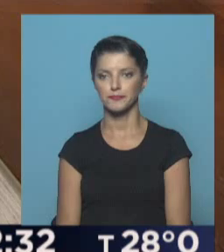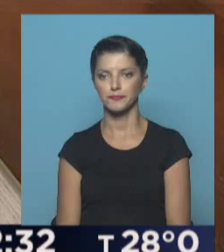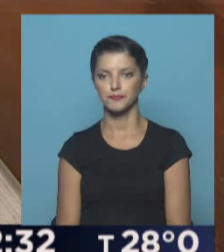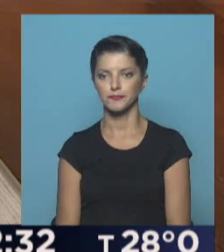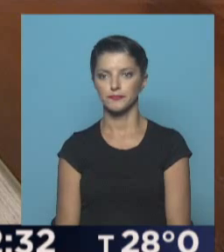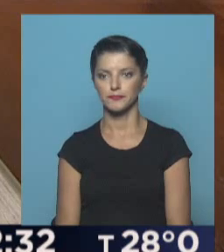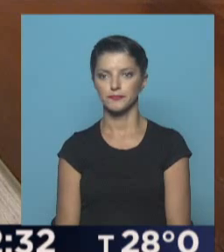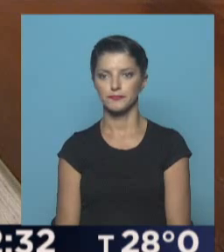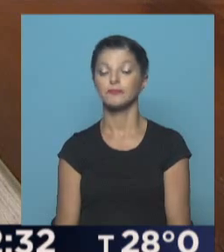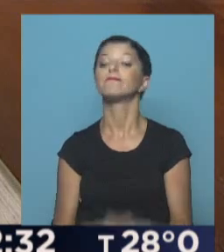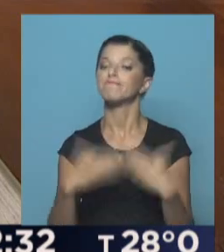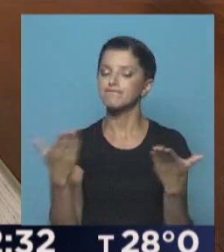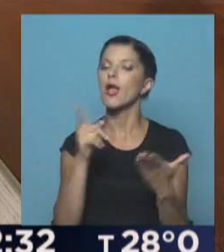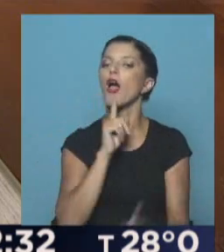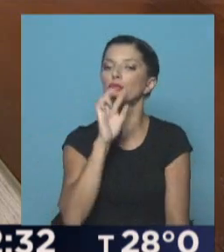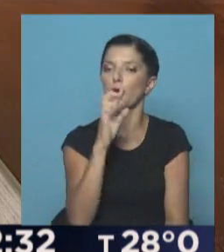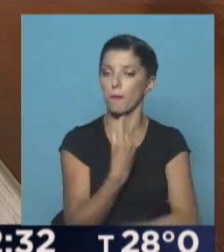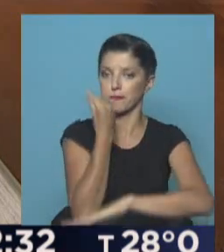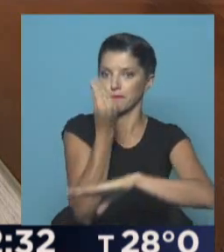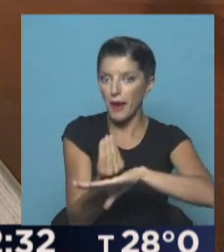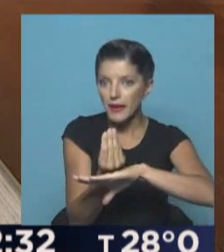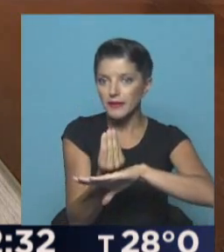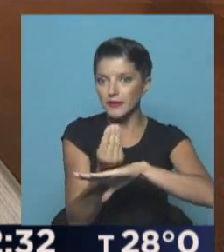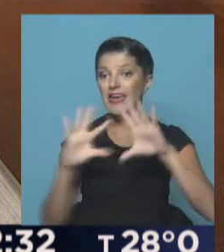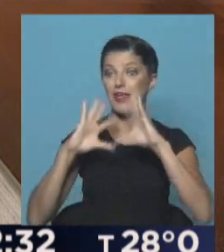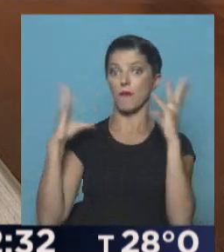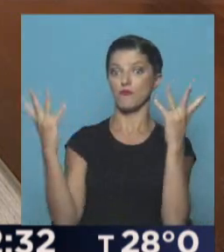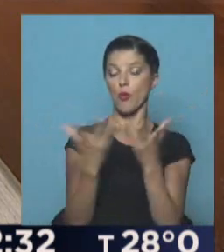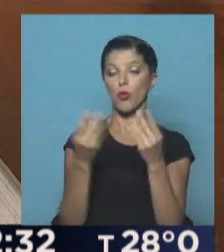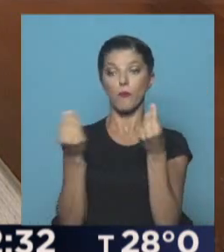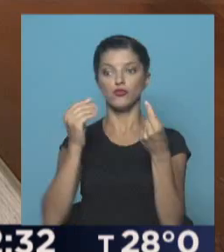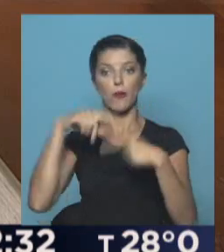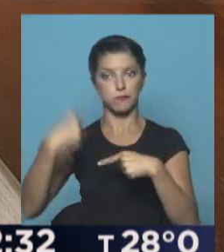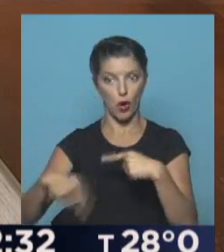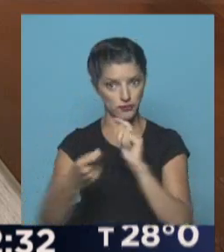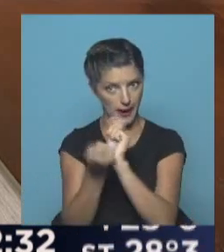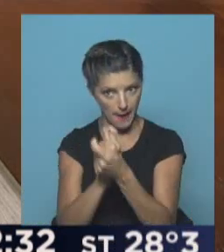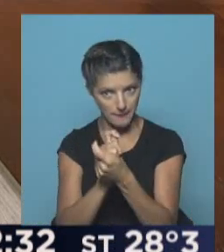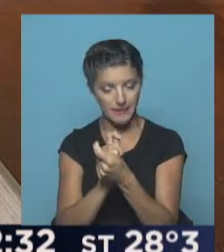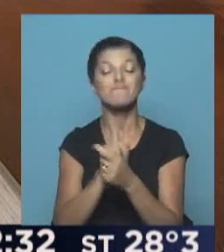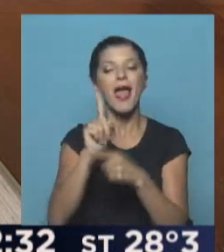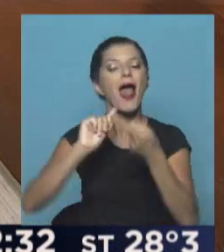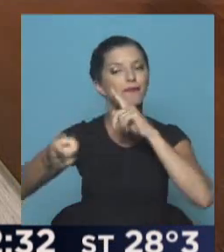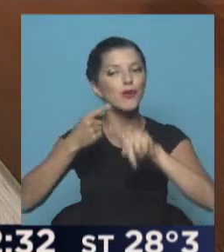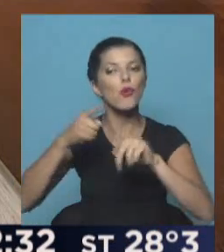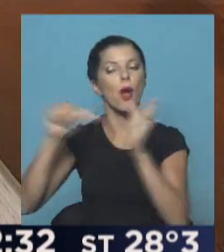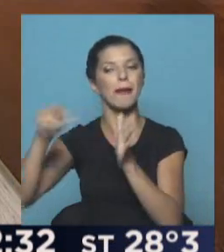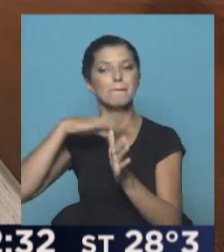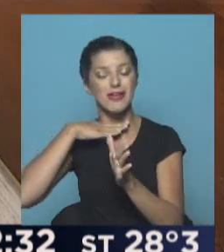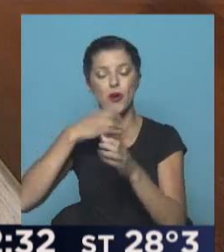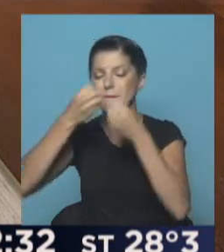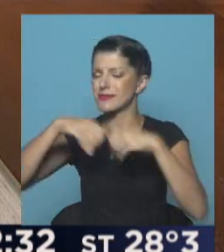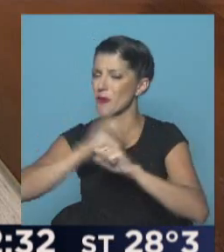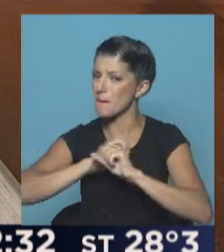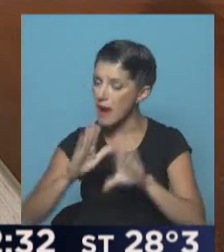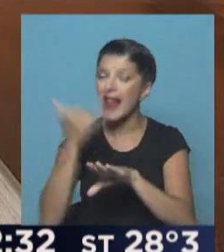Efectivamente, la llegada de Trump cambió las cuestiones en el tablero mundial y la cosa con México arrancó muy mal. No solo lo que venía pasando en